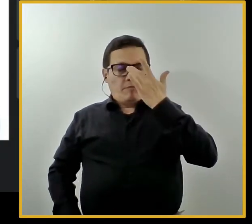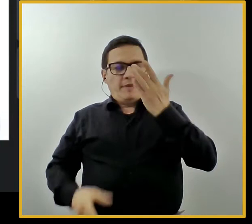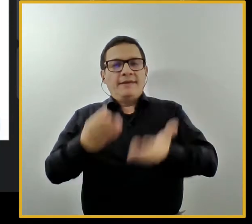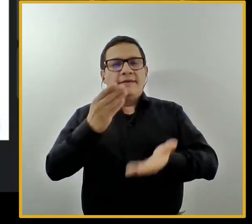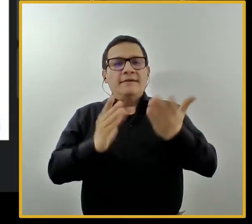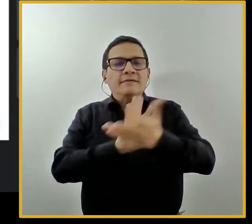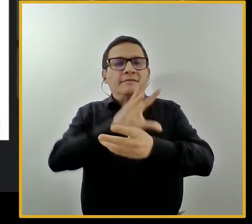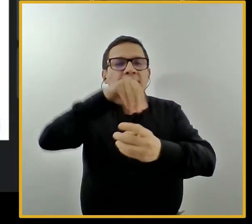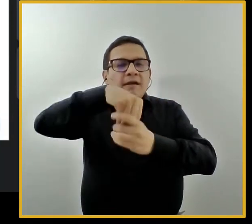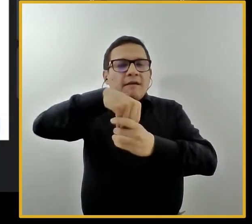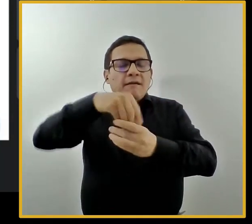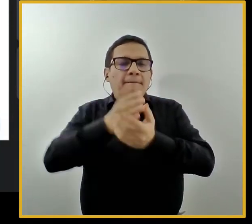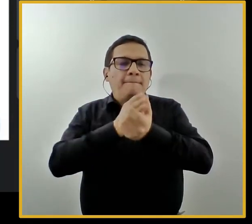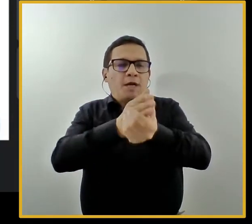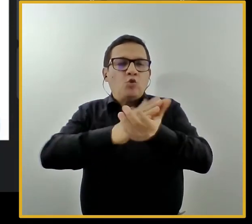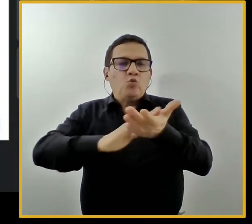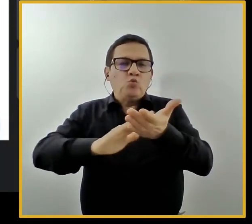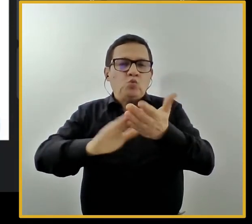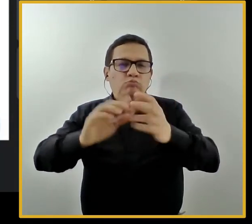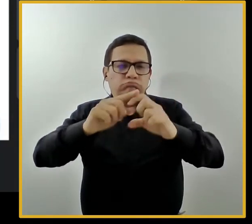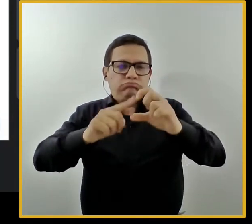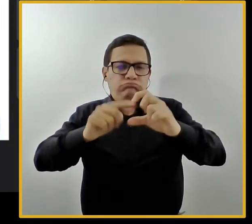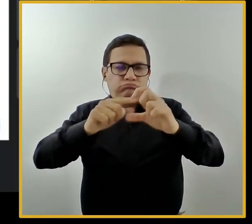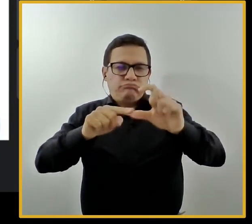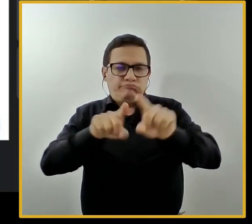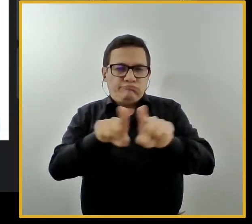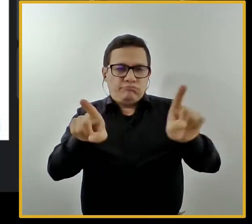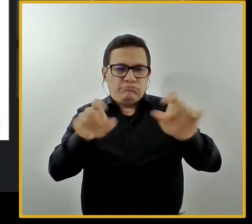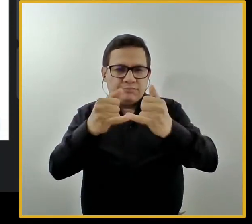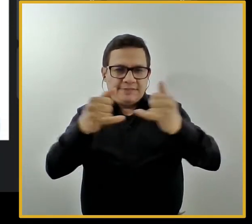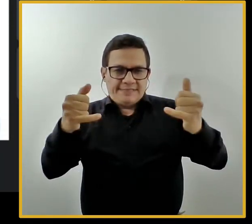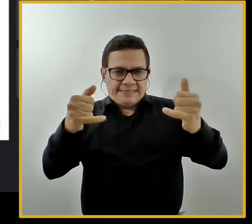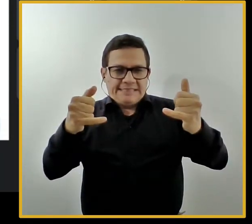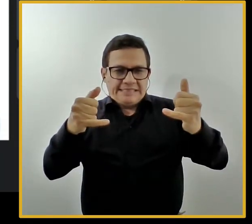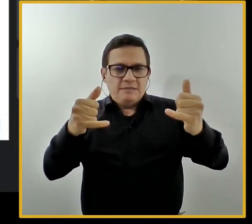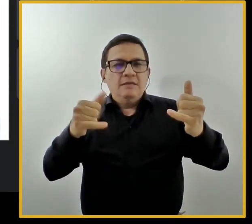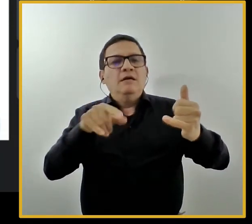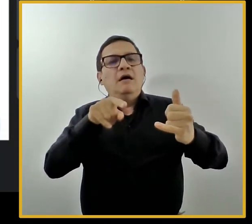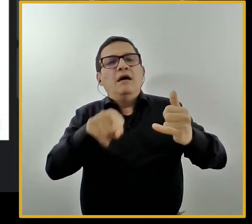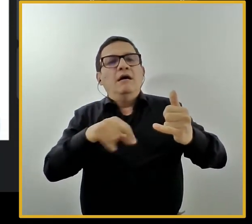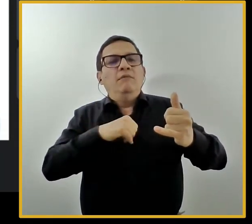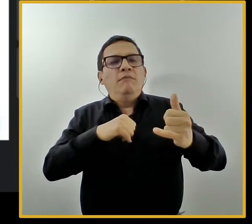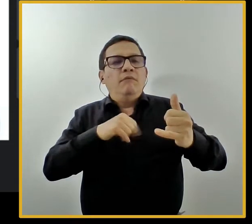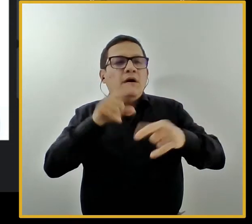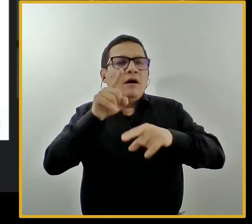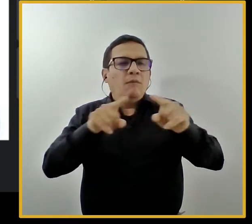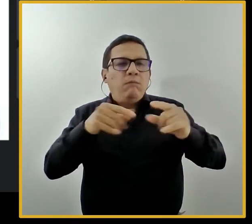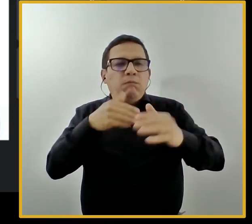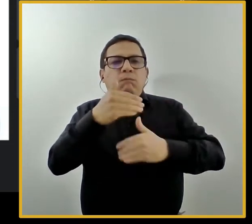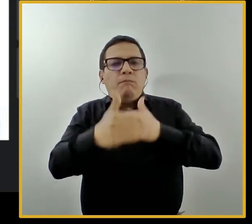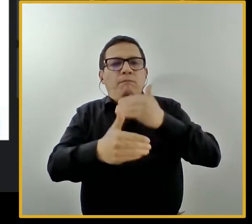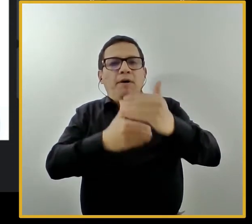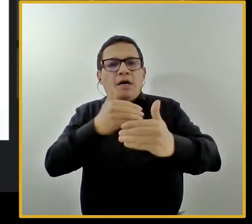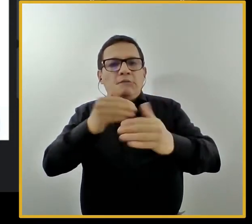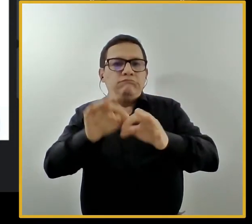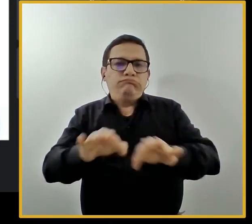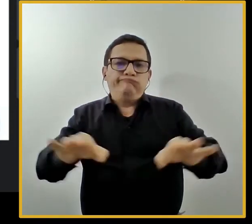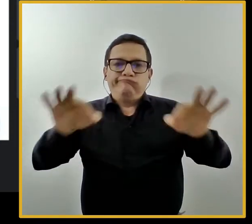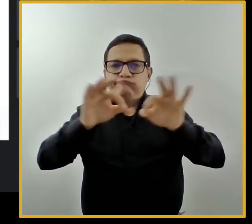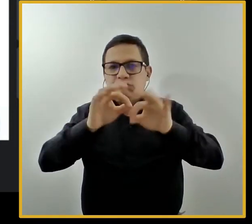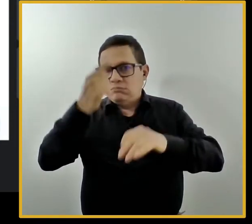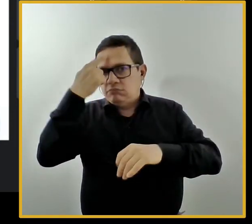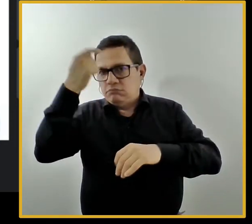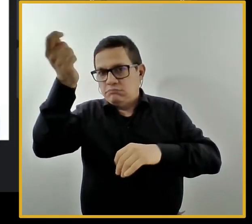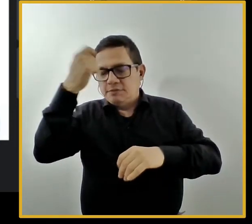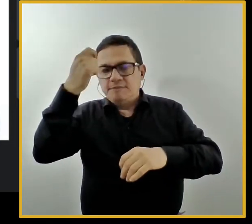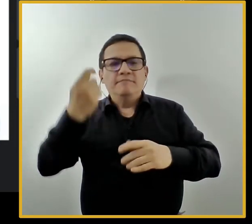Dentro de los métodos de solución de estas ecuaciones diferenciales lineales, pues allí tenemos unos pasos que es importante tener en